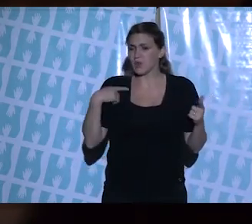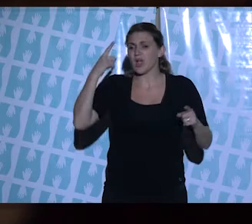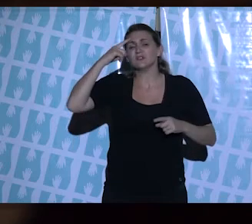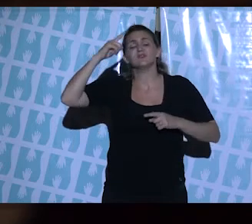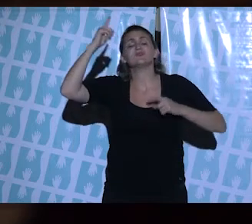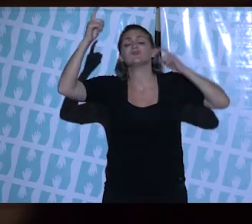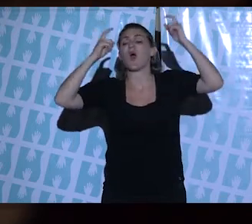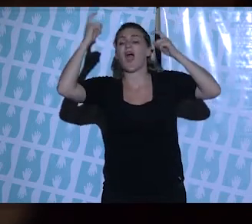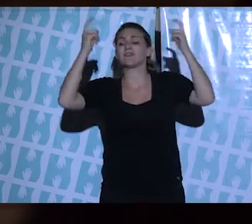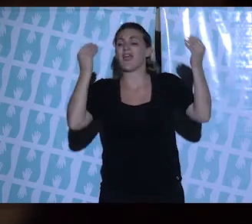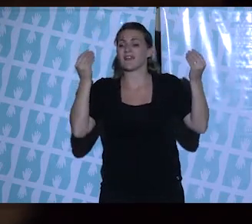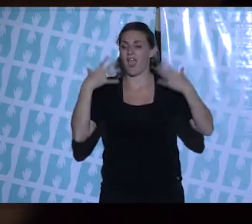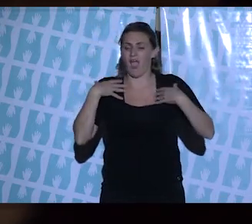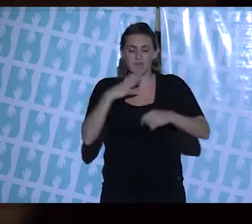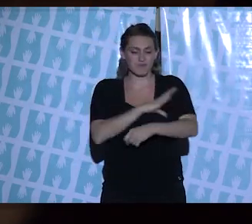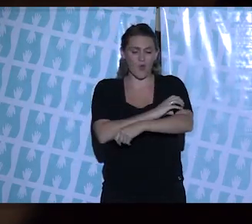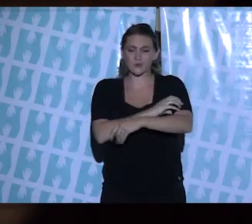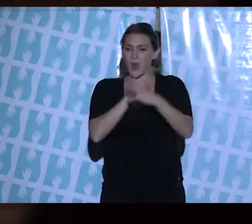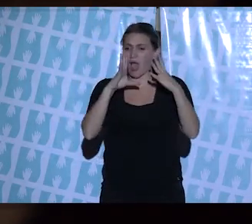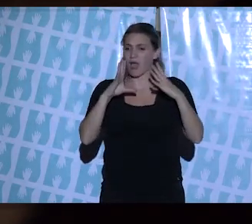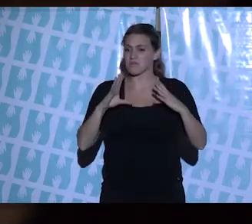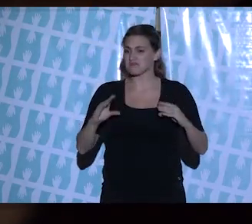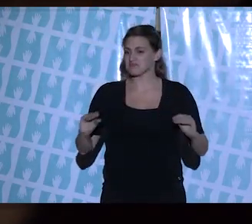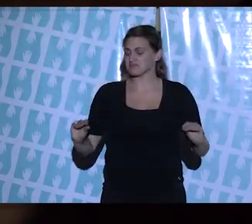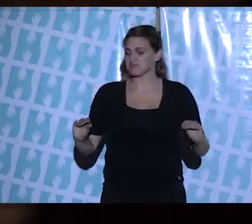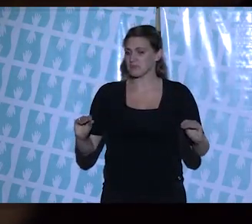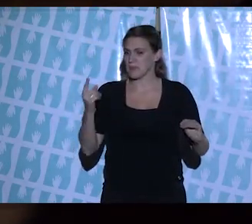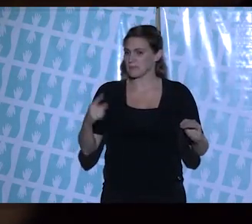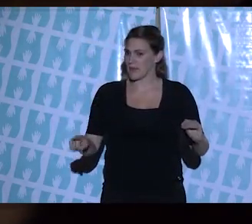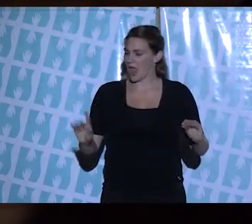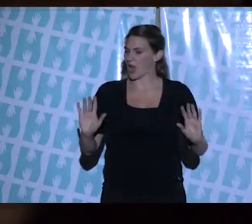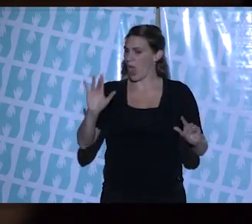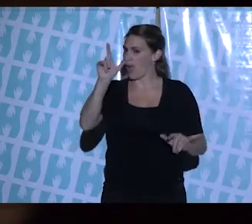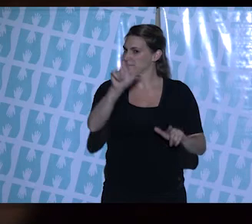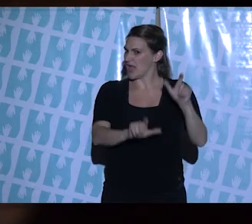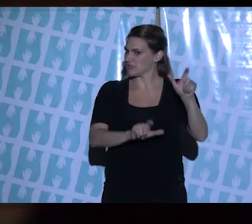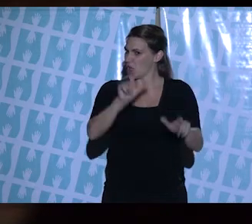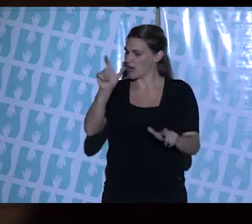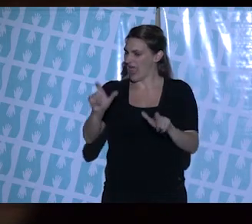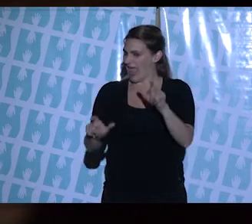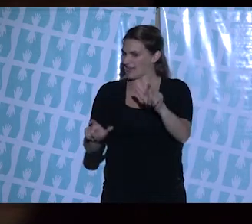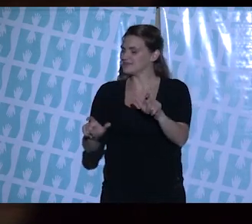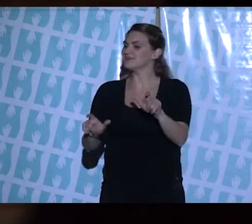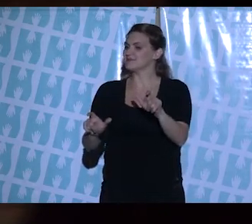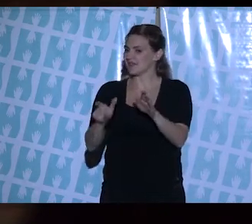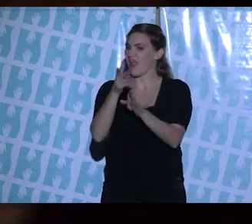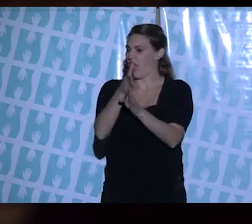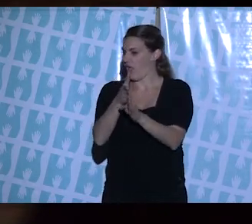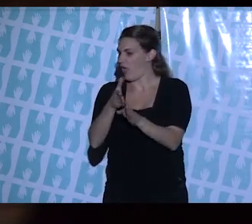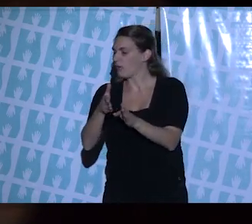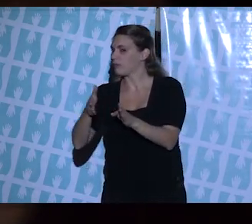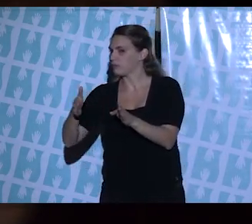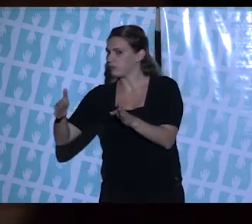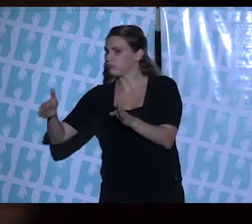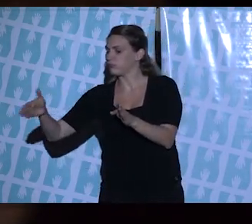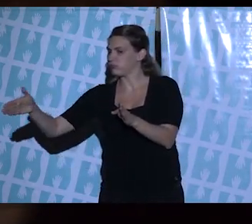soñamos nuestra musculatura está paralizada. En cambio, los individuos que van a padecer o